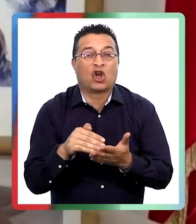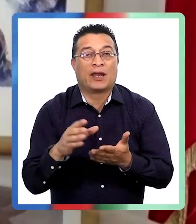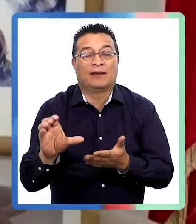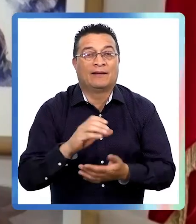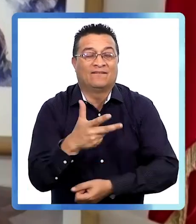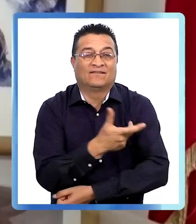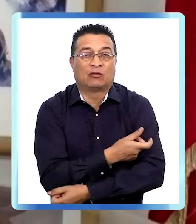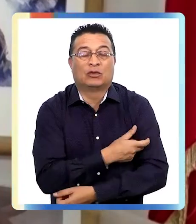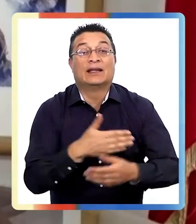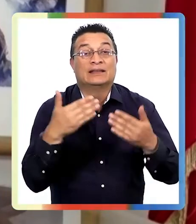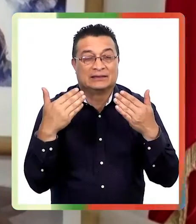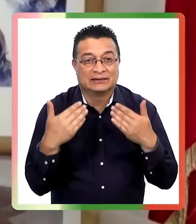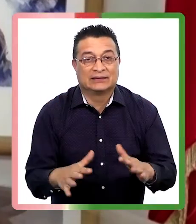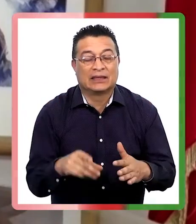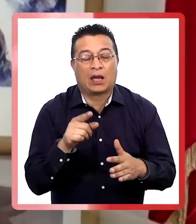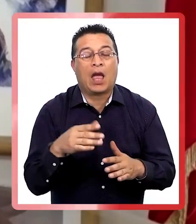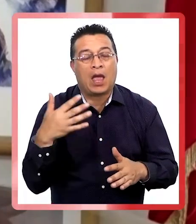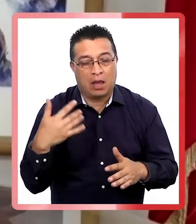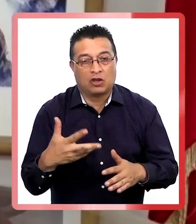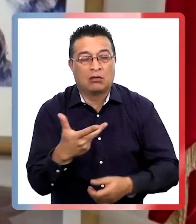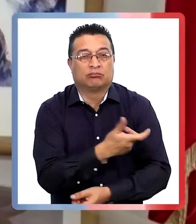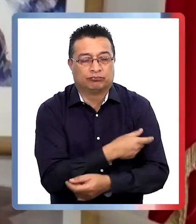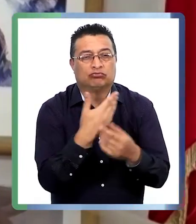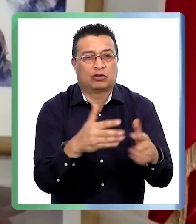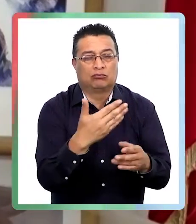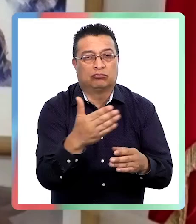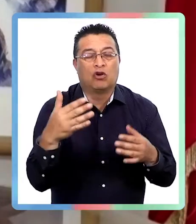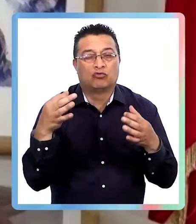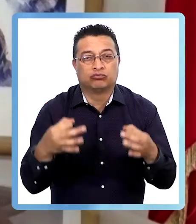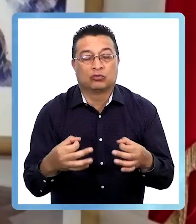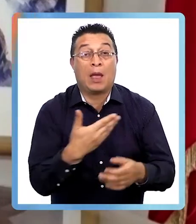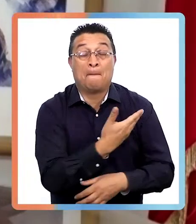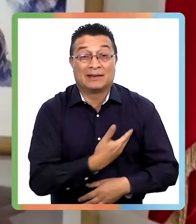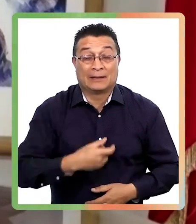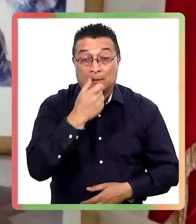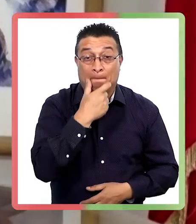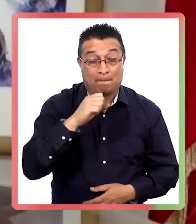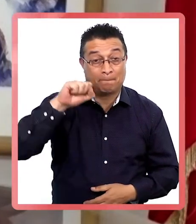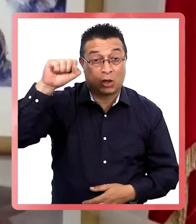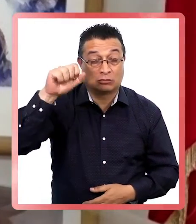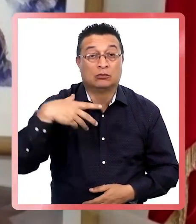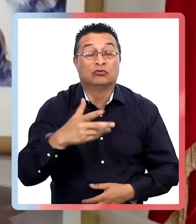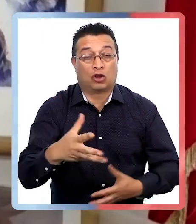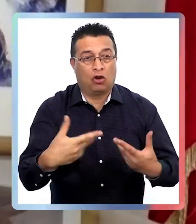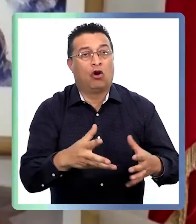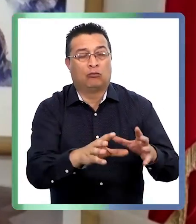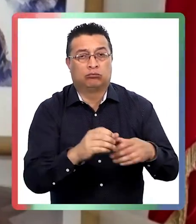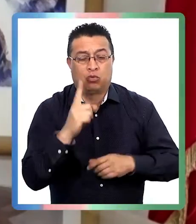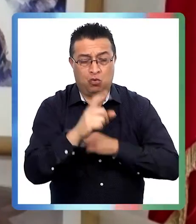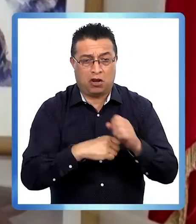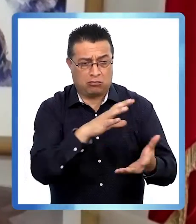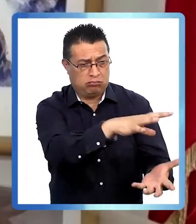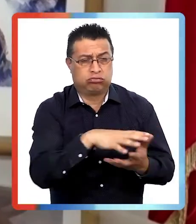de dosis de vacunas, ya una parte muy importante colocadas y otra aseguradas. El presidente Boric va a asumir con las vacunas compradas para